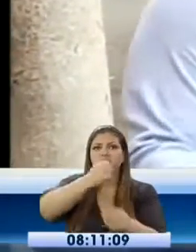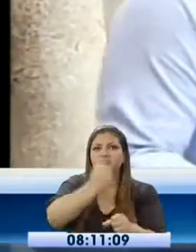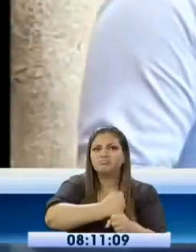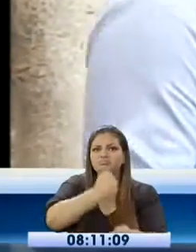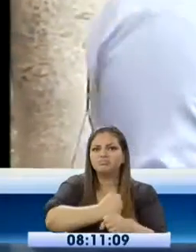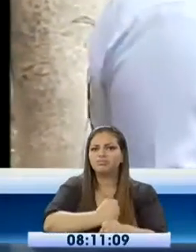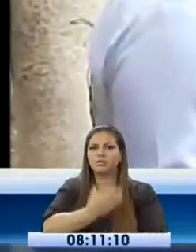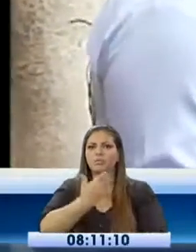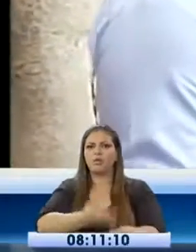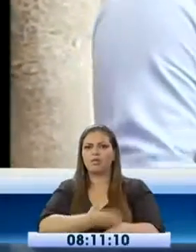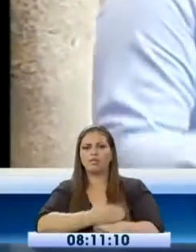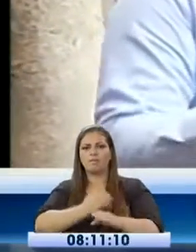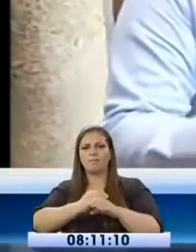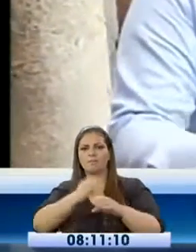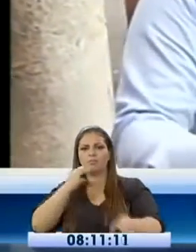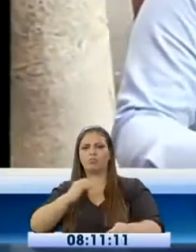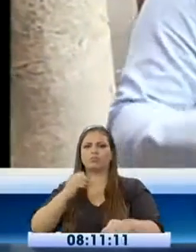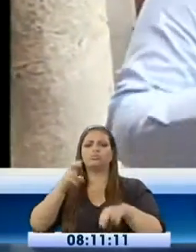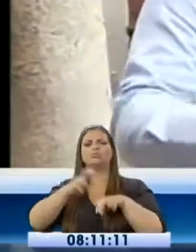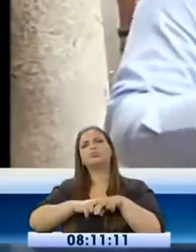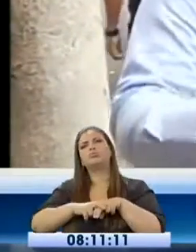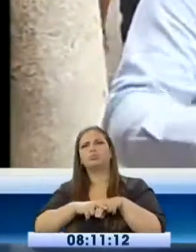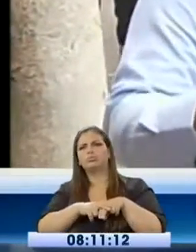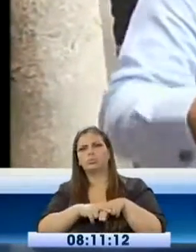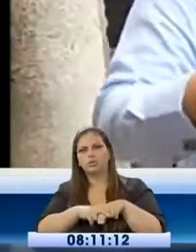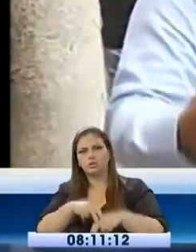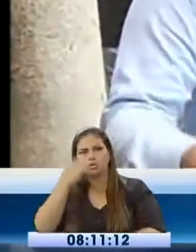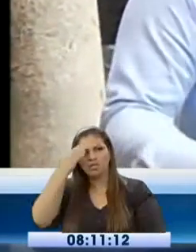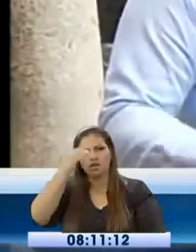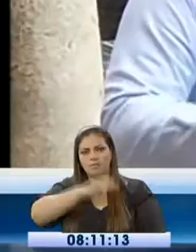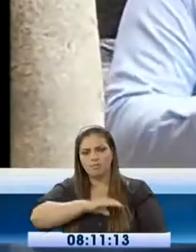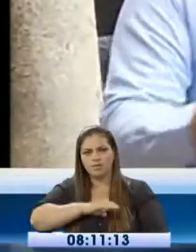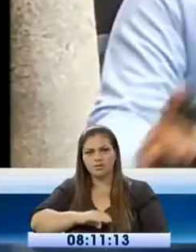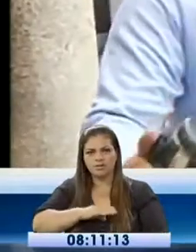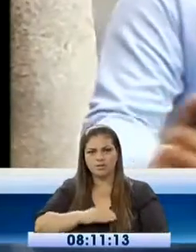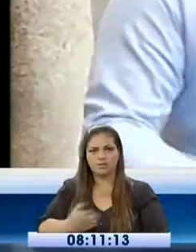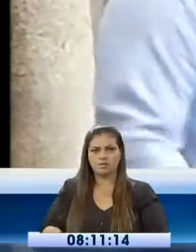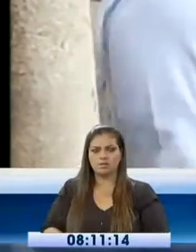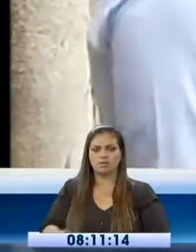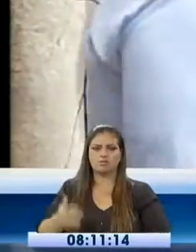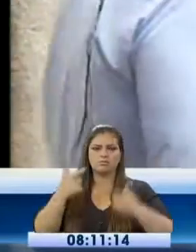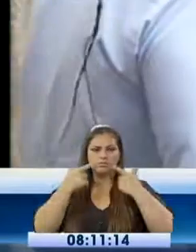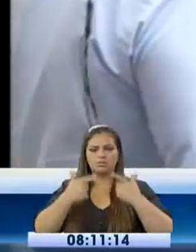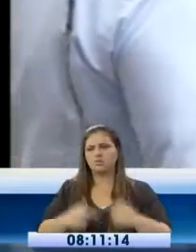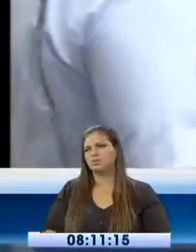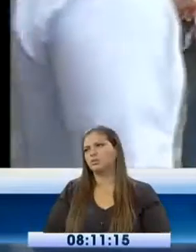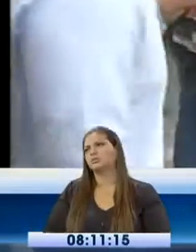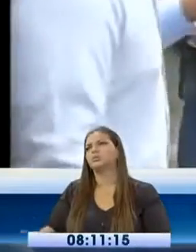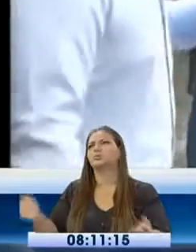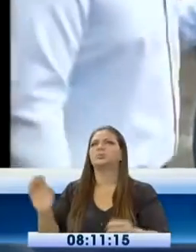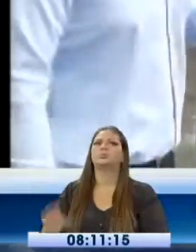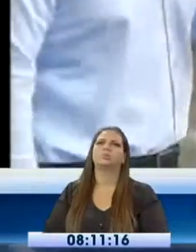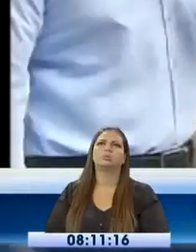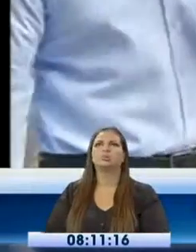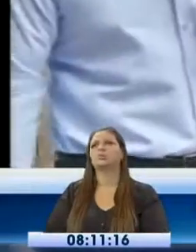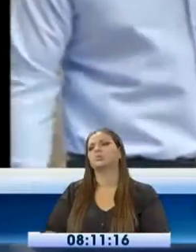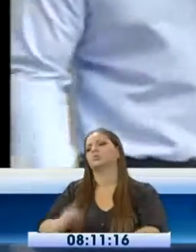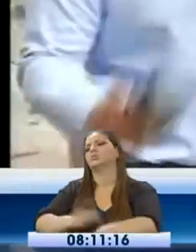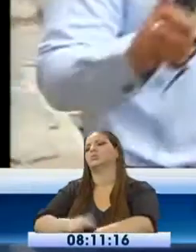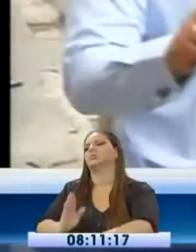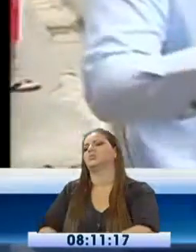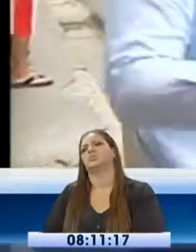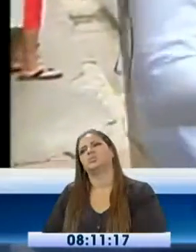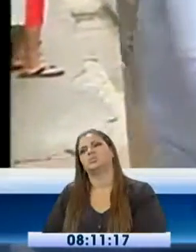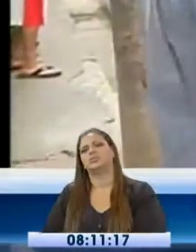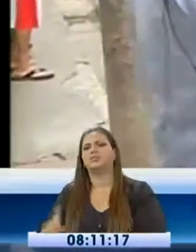mejor no solamente lo van a detener unos minutos, sino una, dos, tres y cuatro veces. Podría ser el caso. Así que mejor que se llene de paciencia y